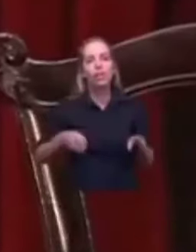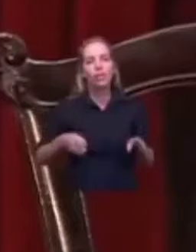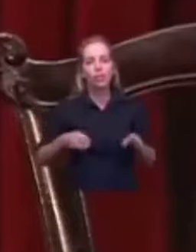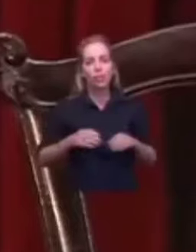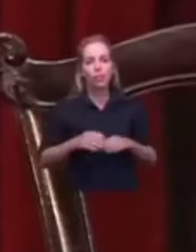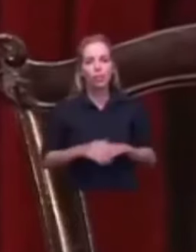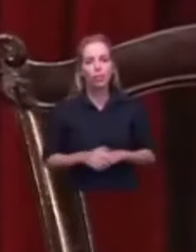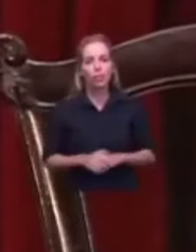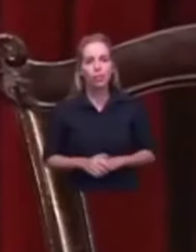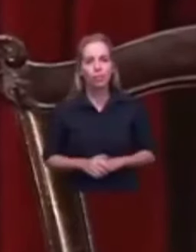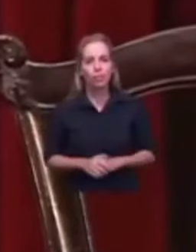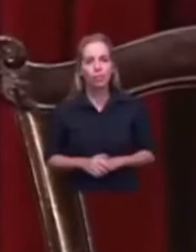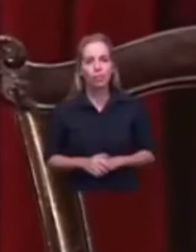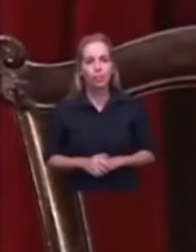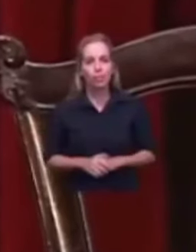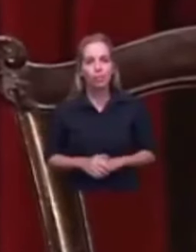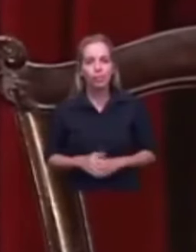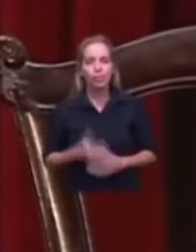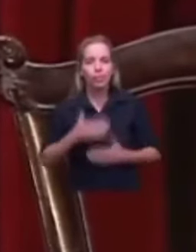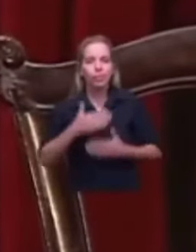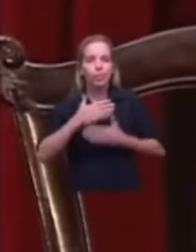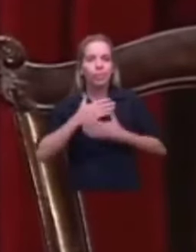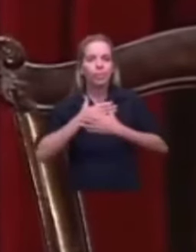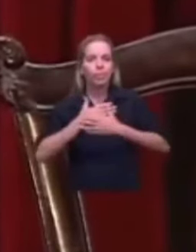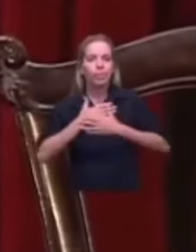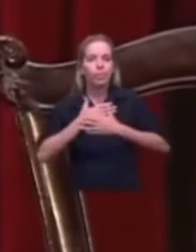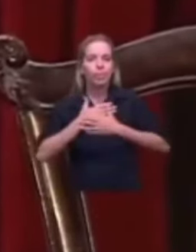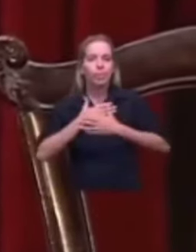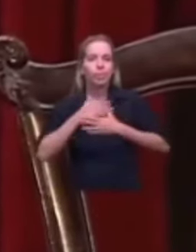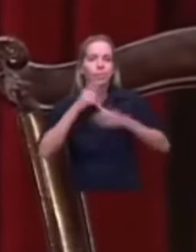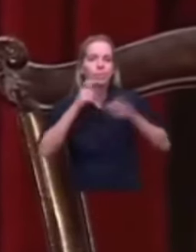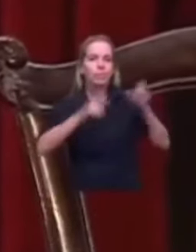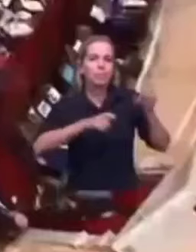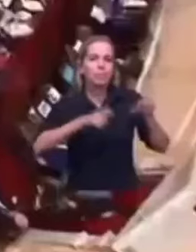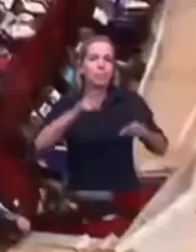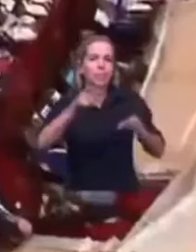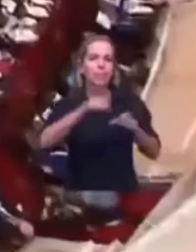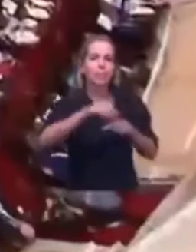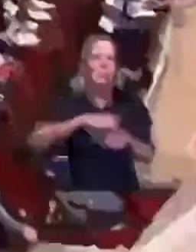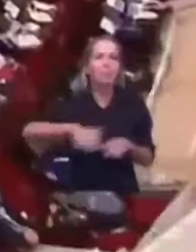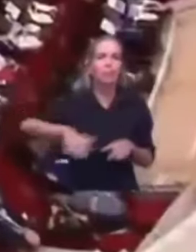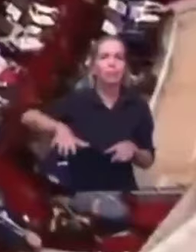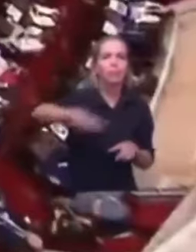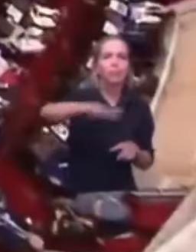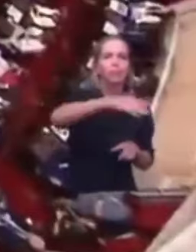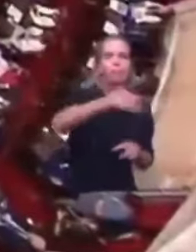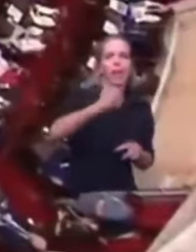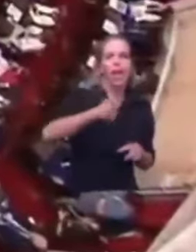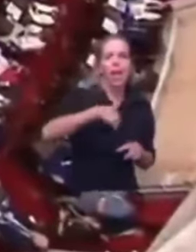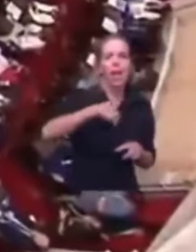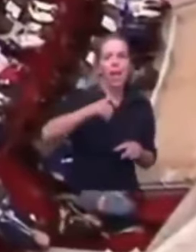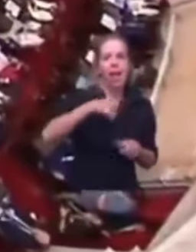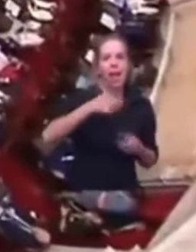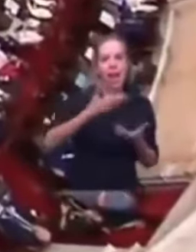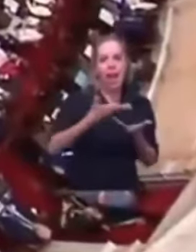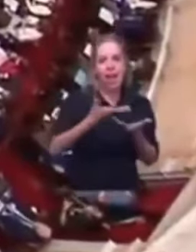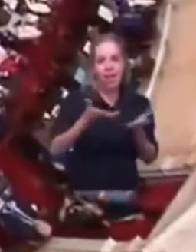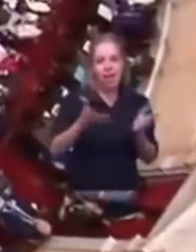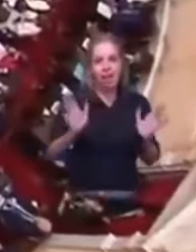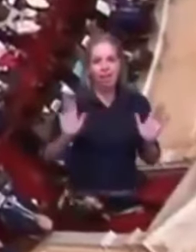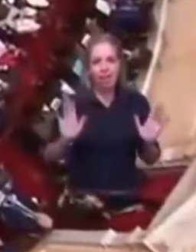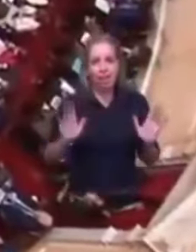Moto, cientos de argentinos ya se convirtieron en beneficiarios del programa impulsado en conjunto con la Cámara de Fabricantes de